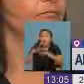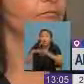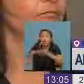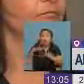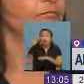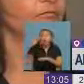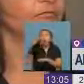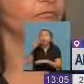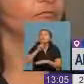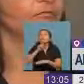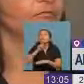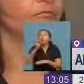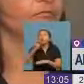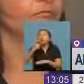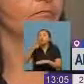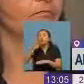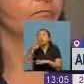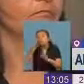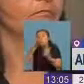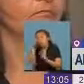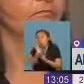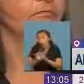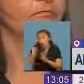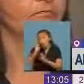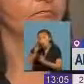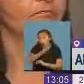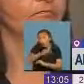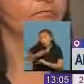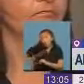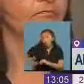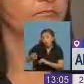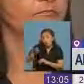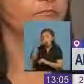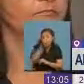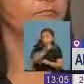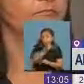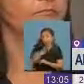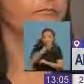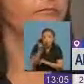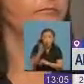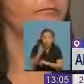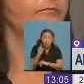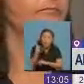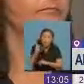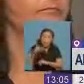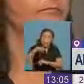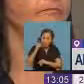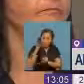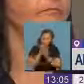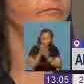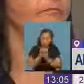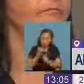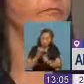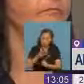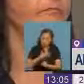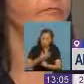Potosí o alternativamente con el gobierno de Jujuy. Pero nuestra función